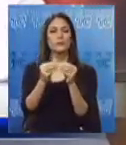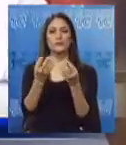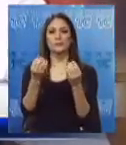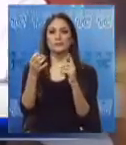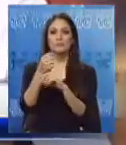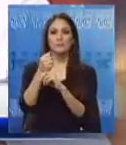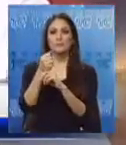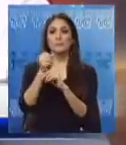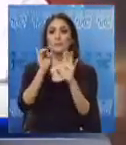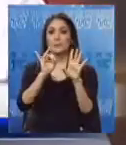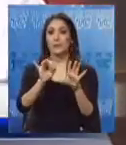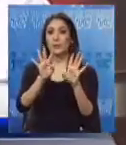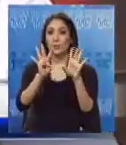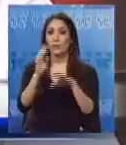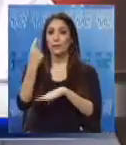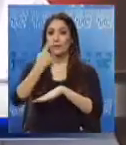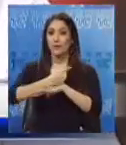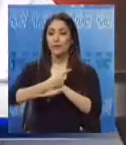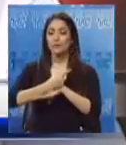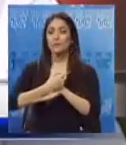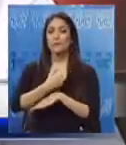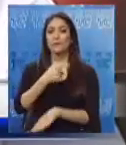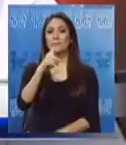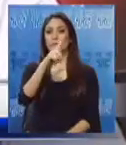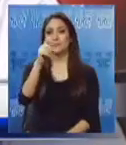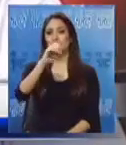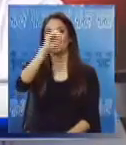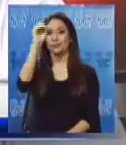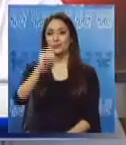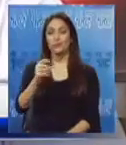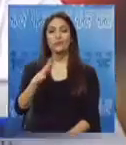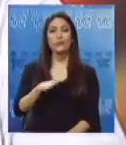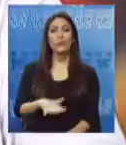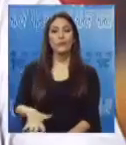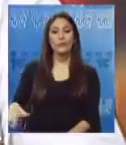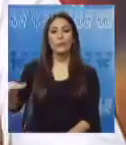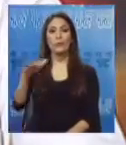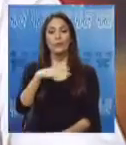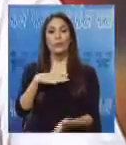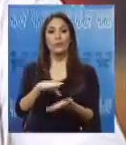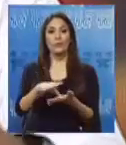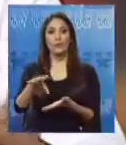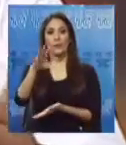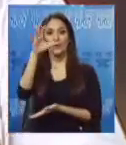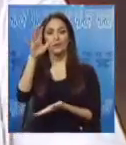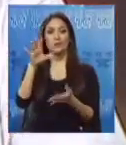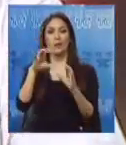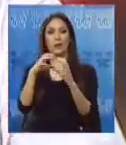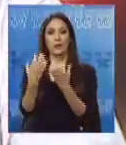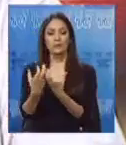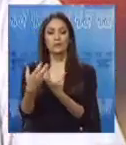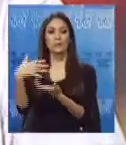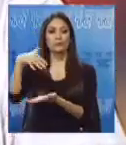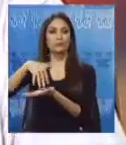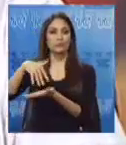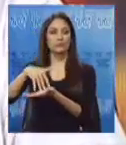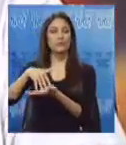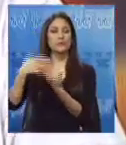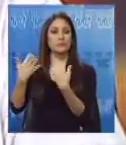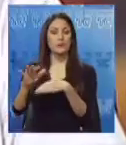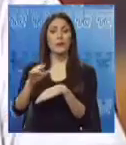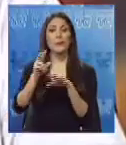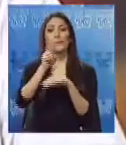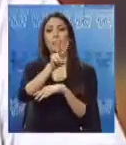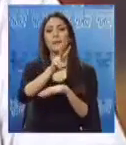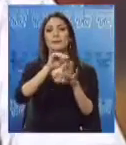En 79 días tuvimos 100% de los chicos ya en colegios, en clases. Hemos construido